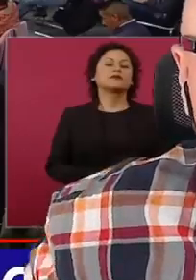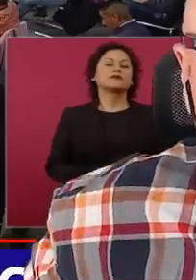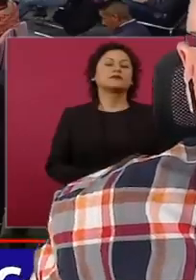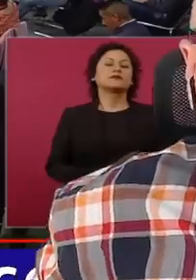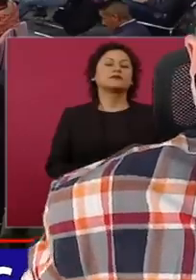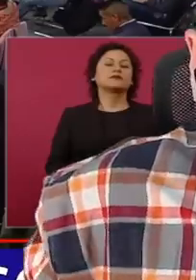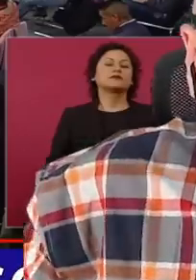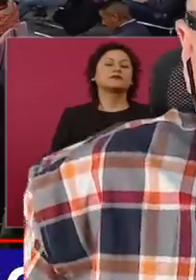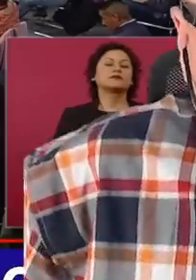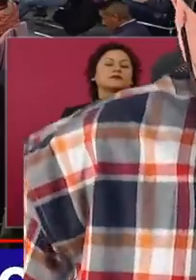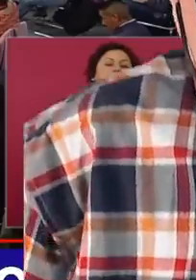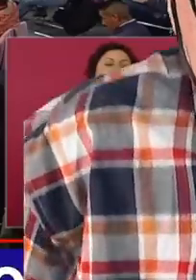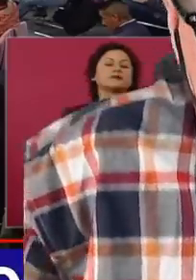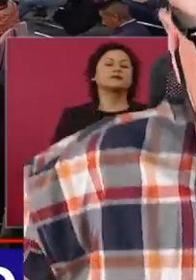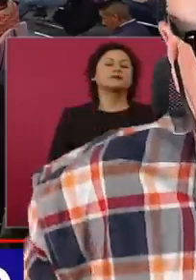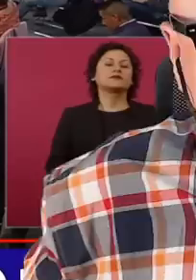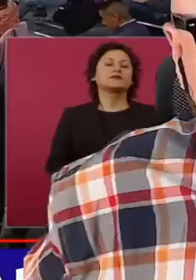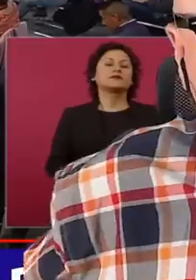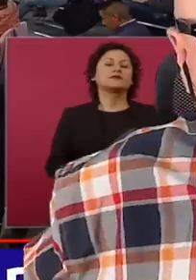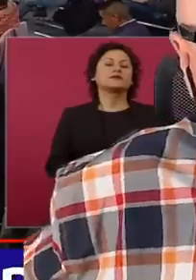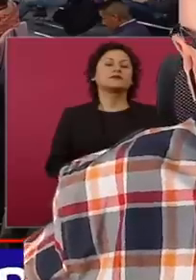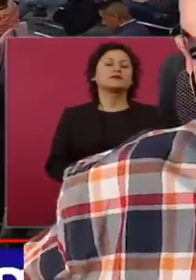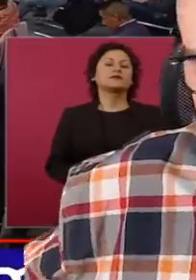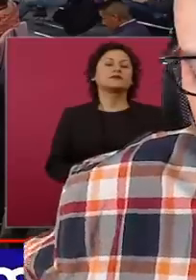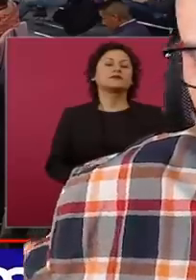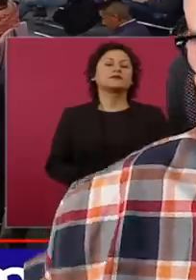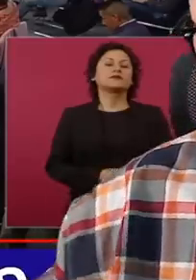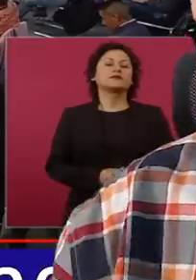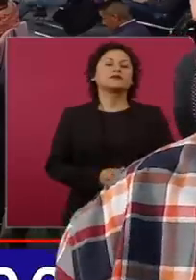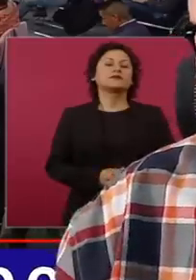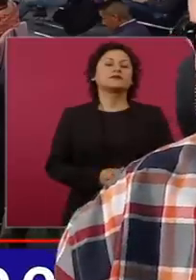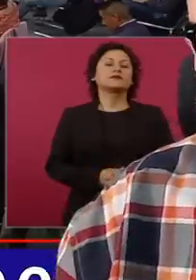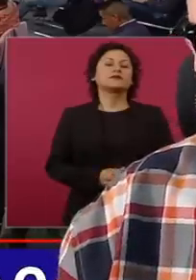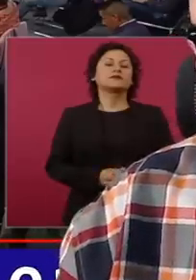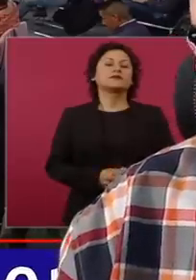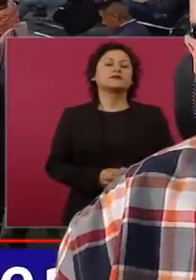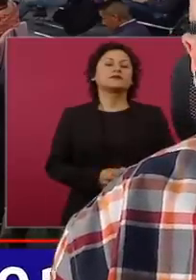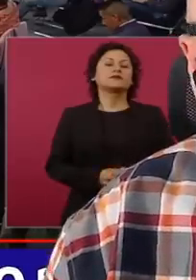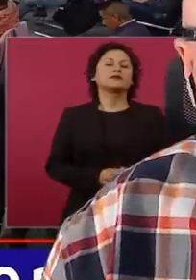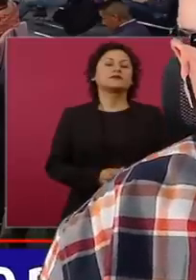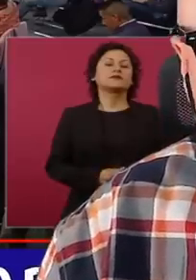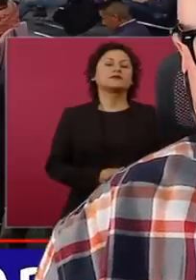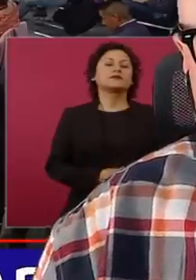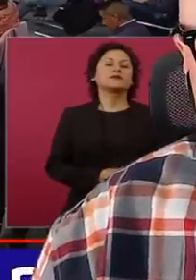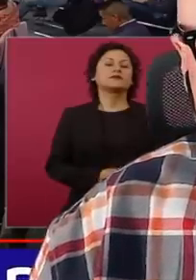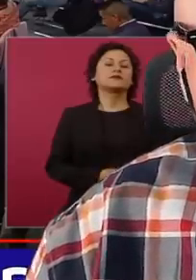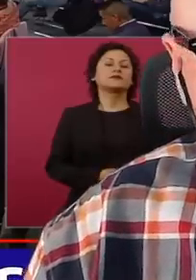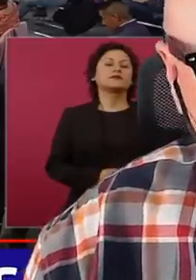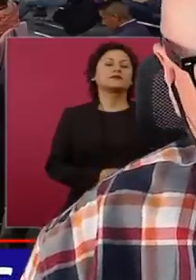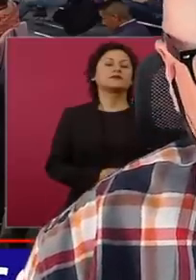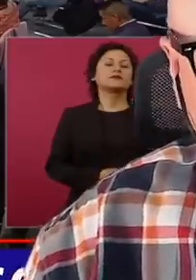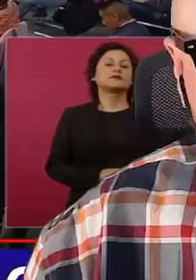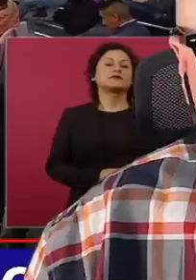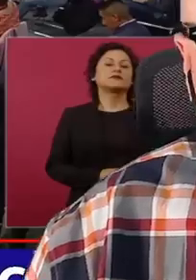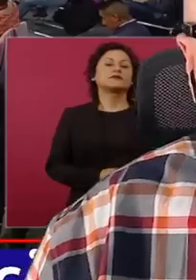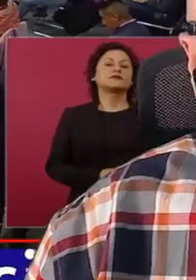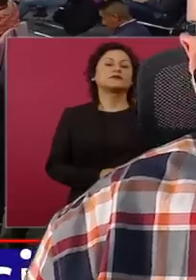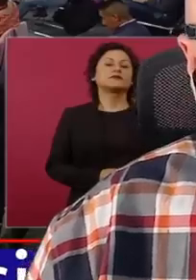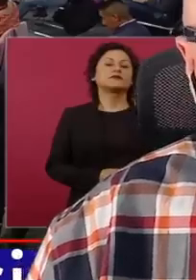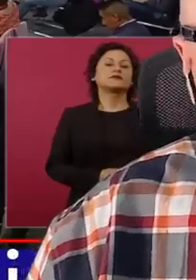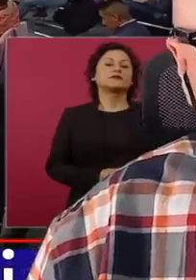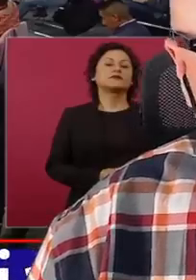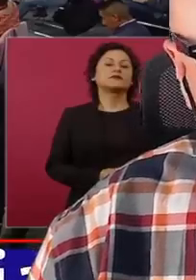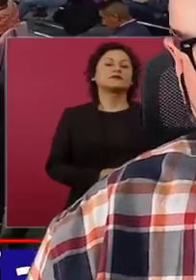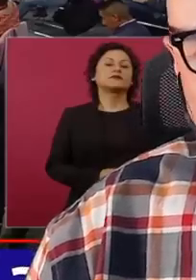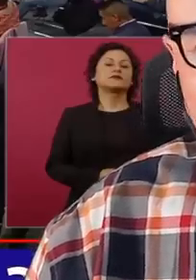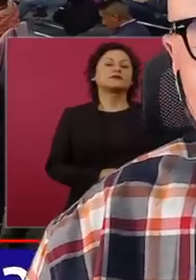yanesha, porque pues hay tanta la presión de los clasistas, de los racistas en contra de nuestra cultura, de